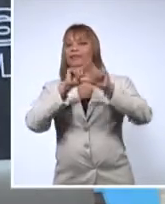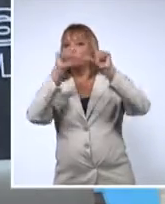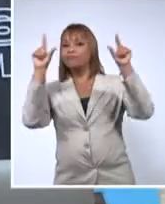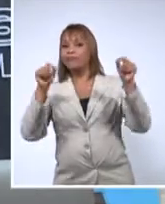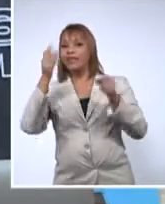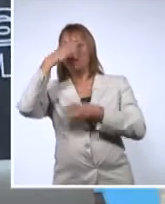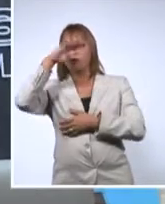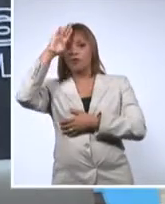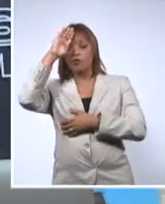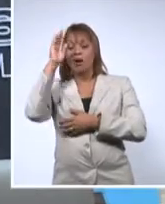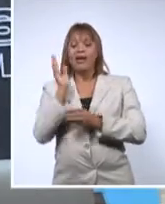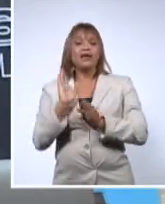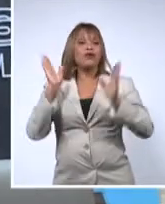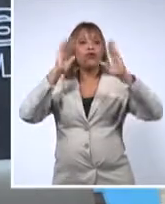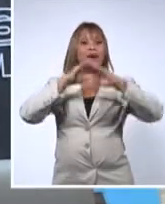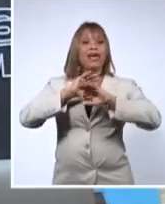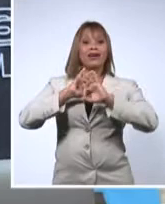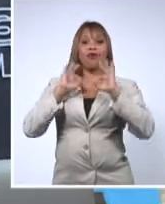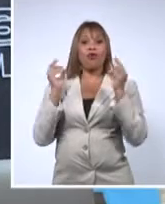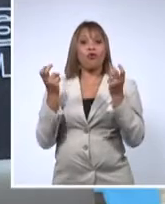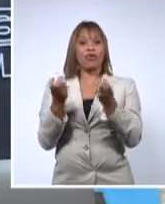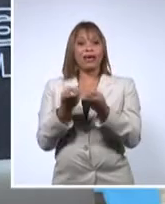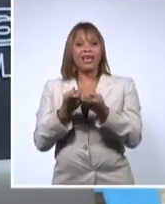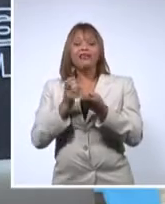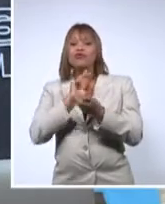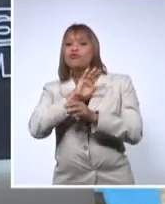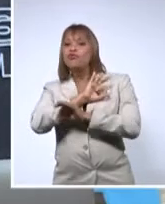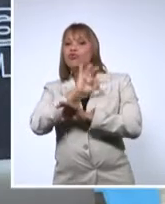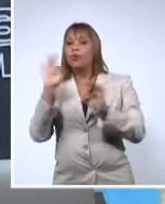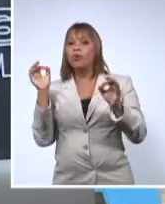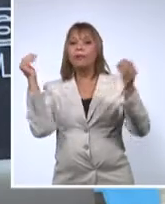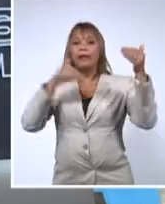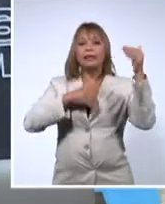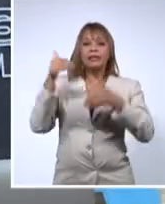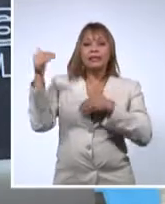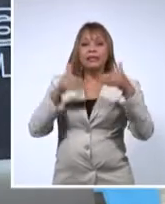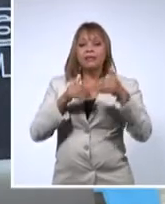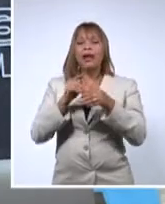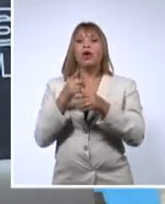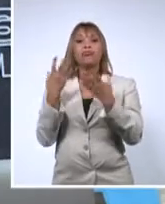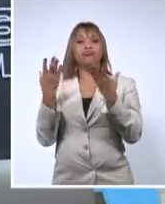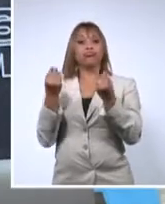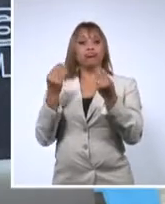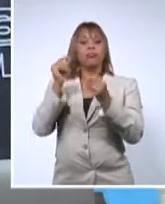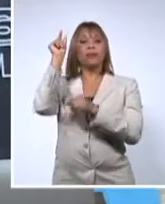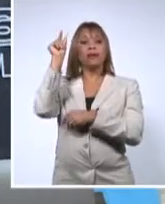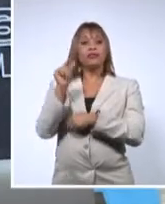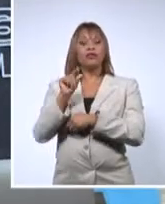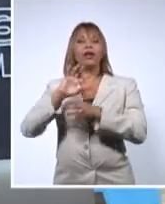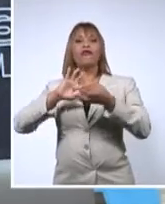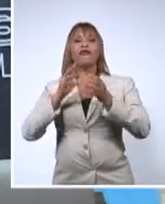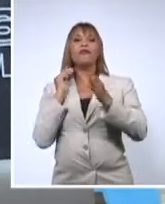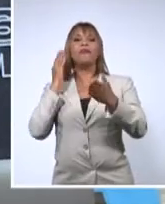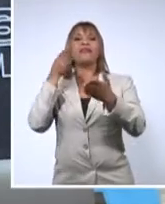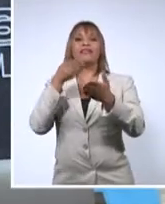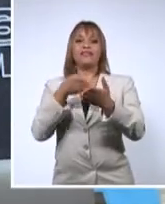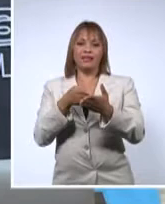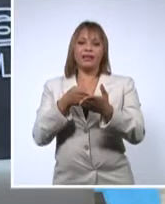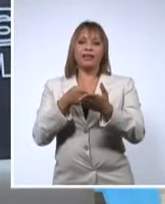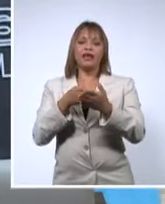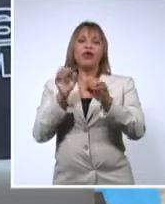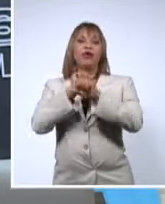ningún congreso de la UPEC ha participado tanta gente, tantos compañeros, de manera directa o por los sistemas